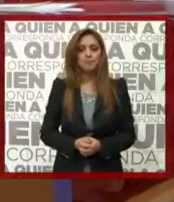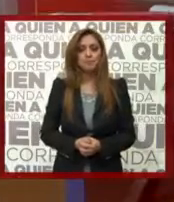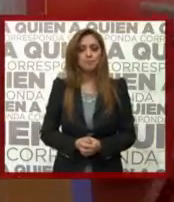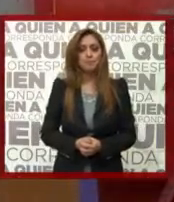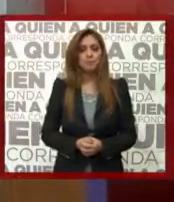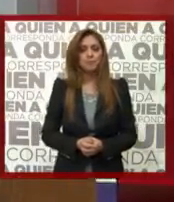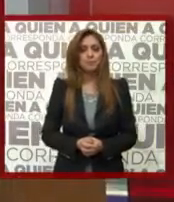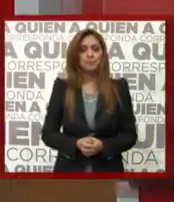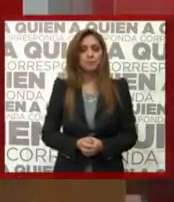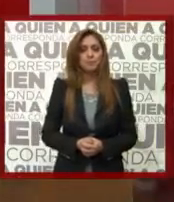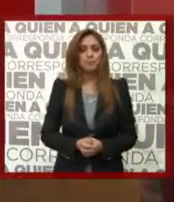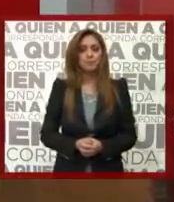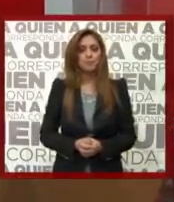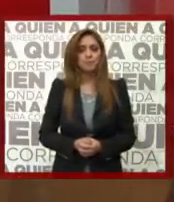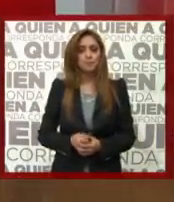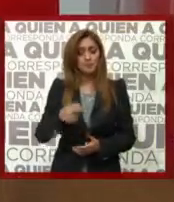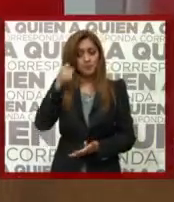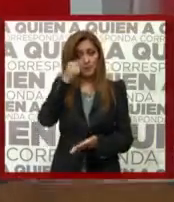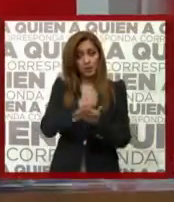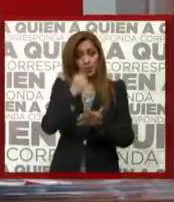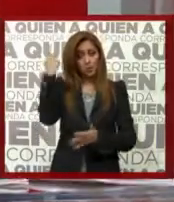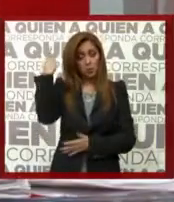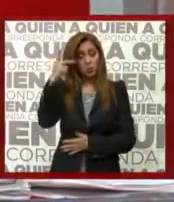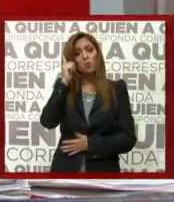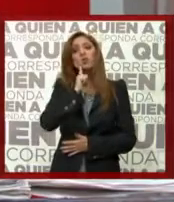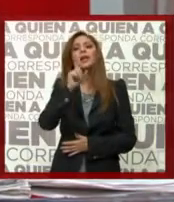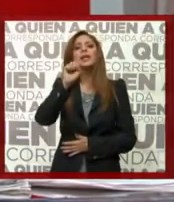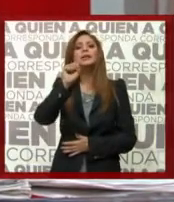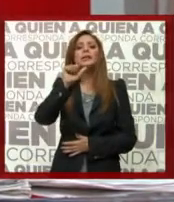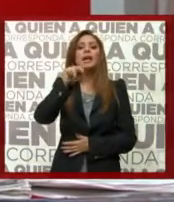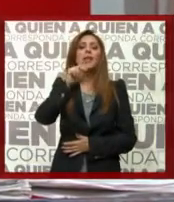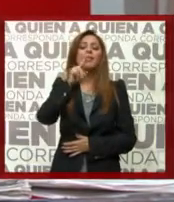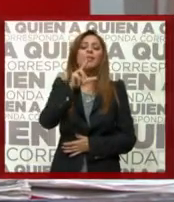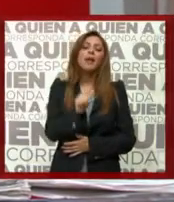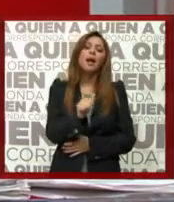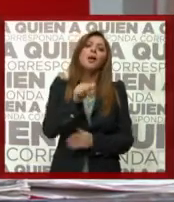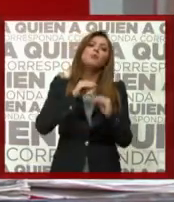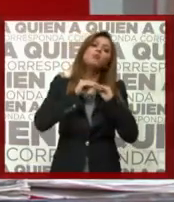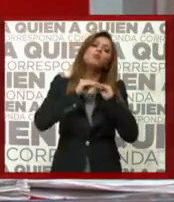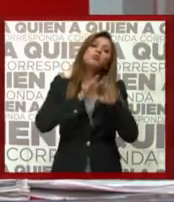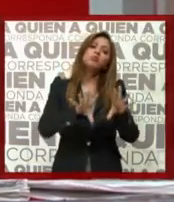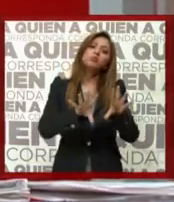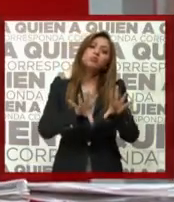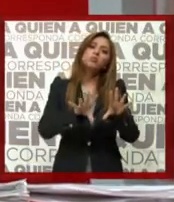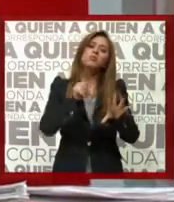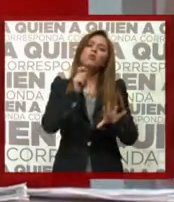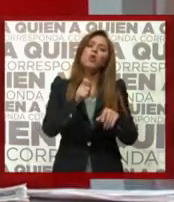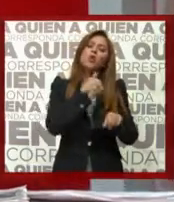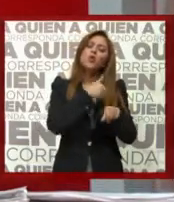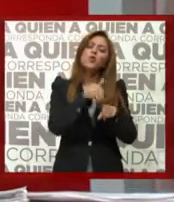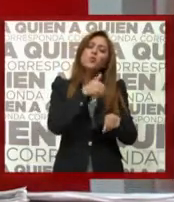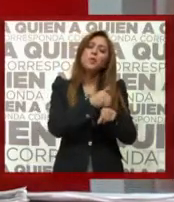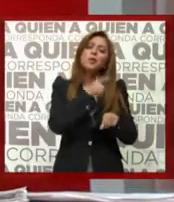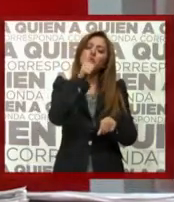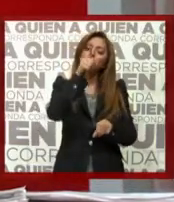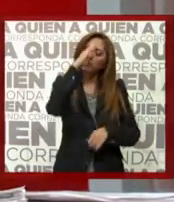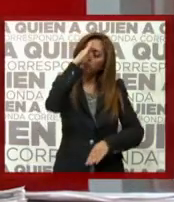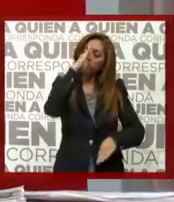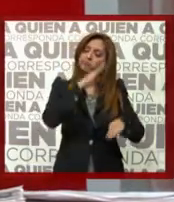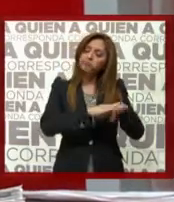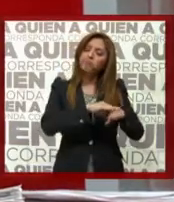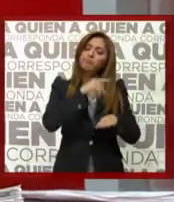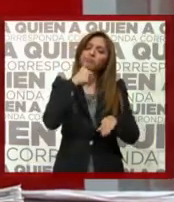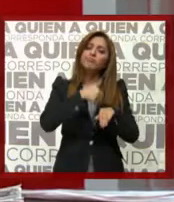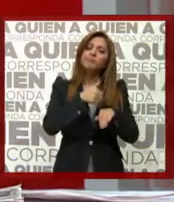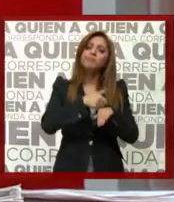Bueno. Desde aquí corresponde a Puebla, Sandra Ortiz nos hace llegar un número que van a recordar para siempre en una